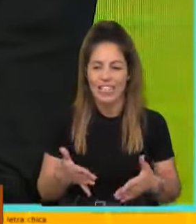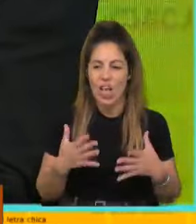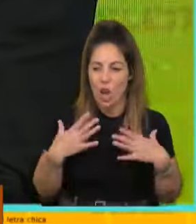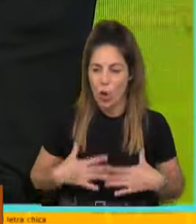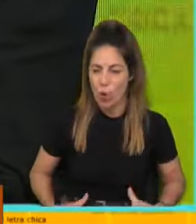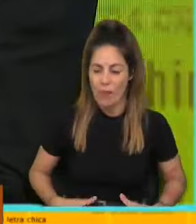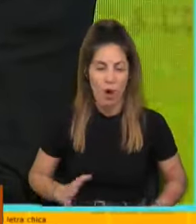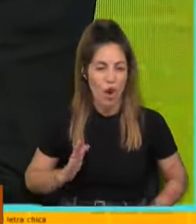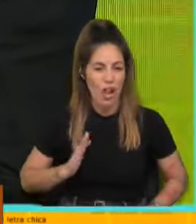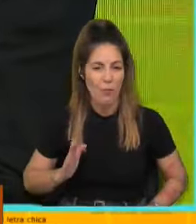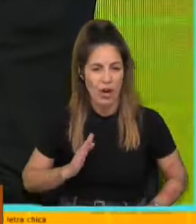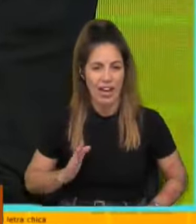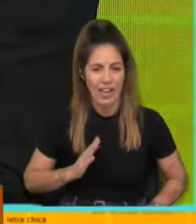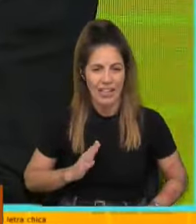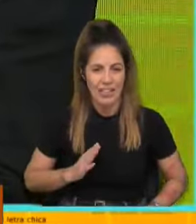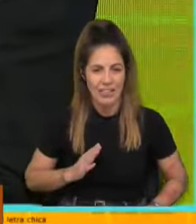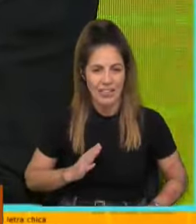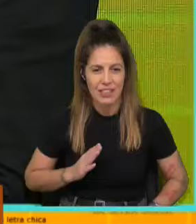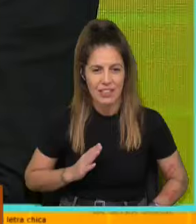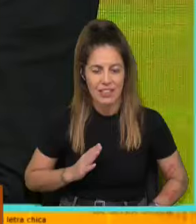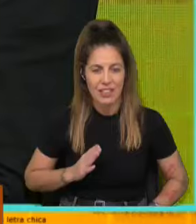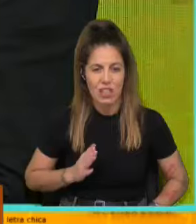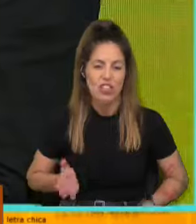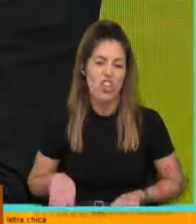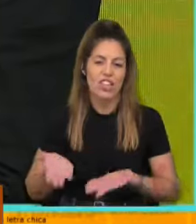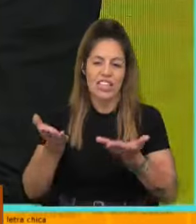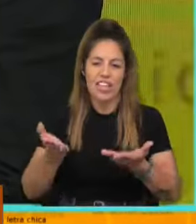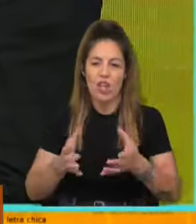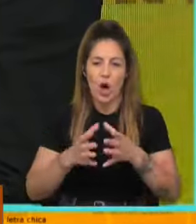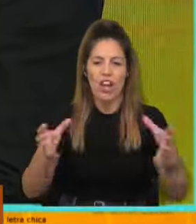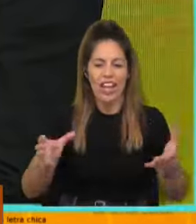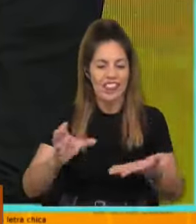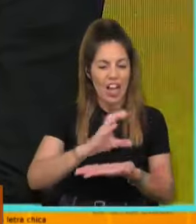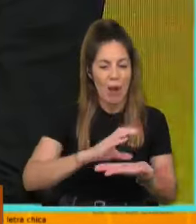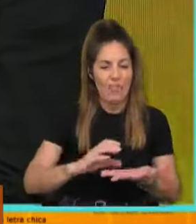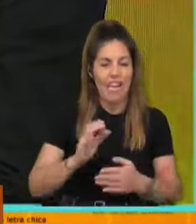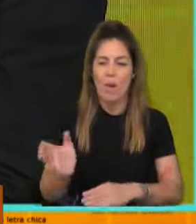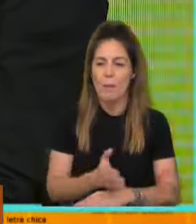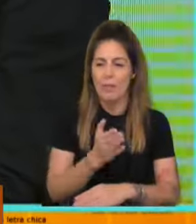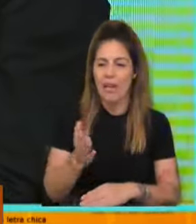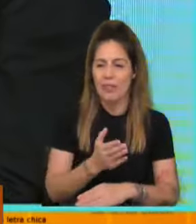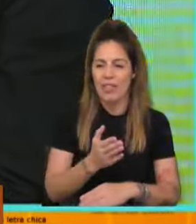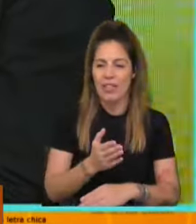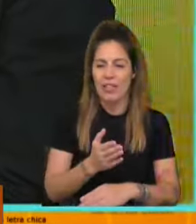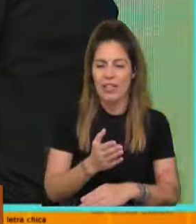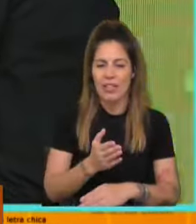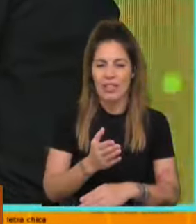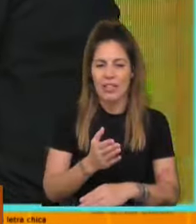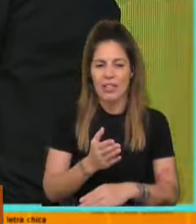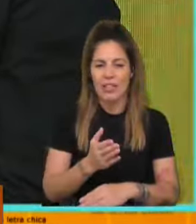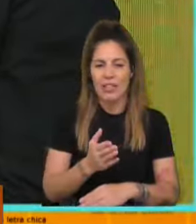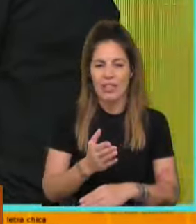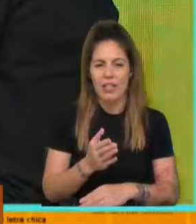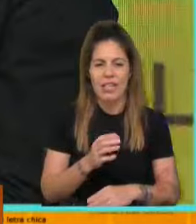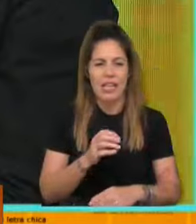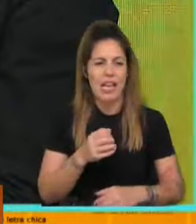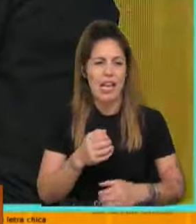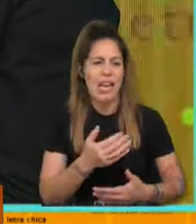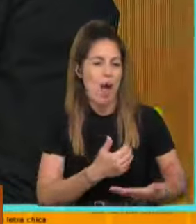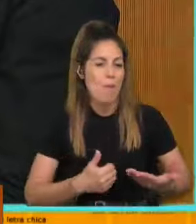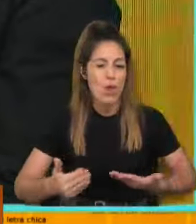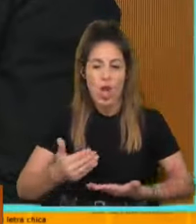las mujeres sosteniendo a los grandes capitales para la producción y la sobreexplotación de los cuerpos no porque